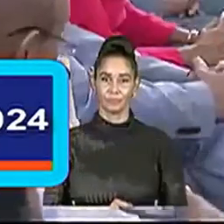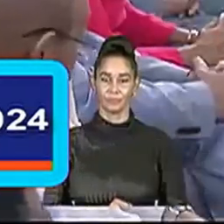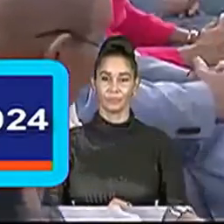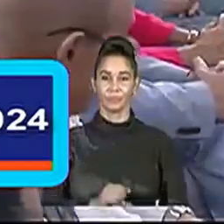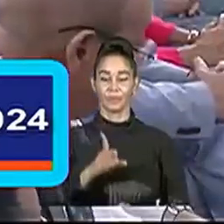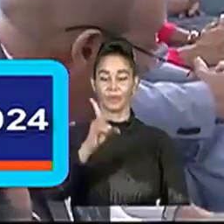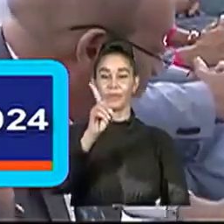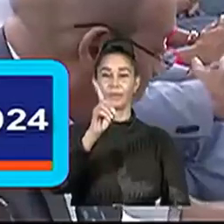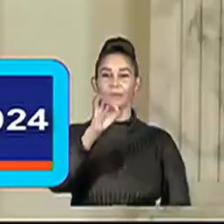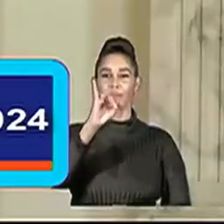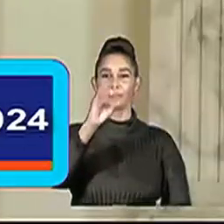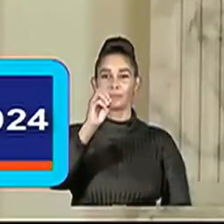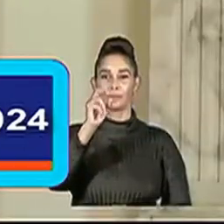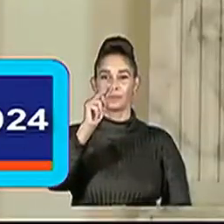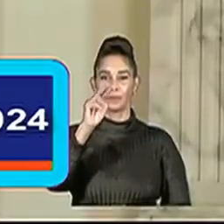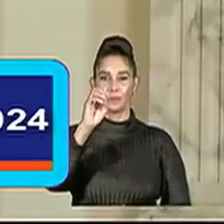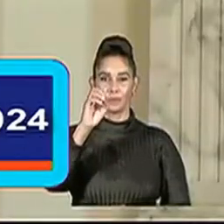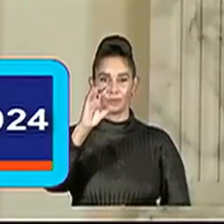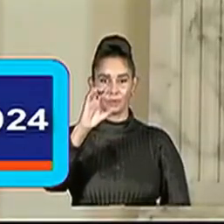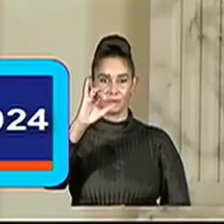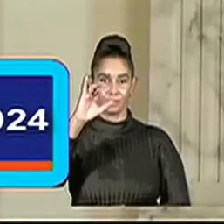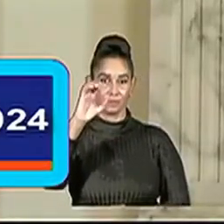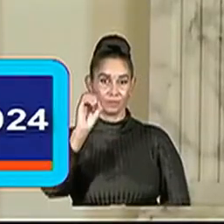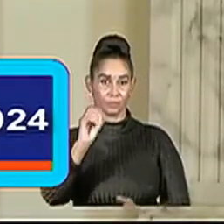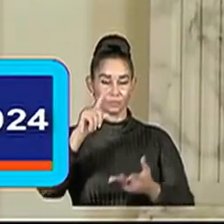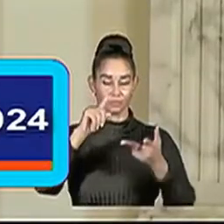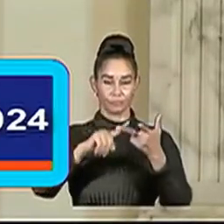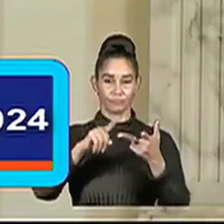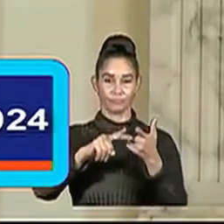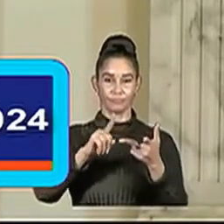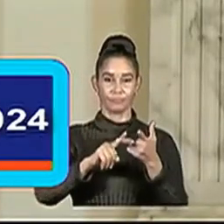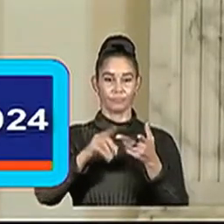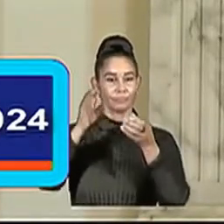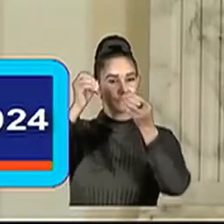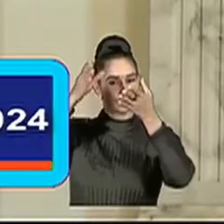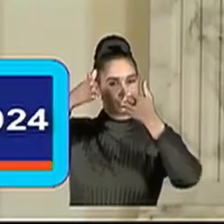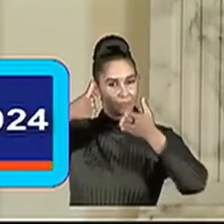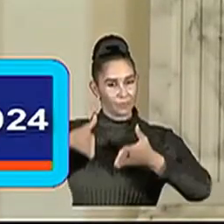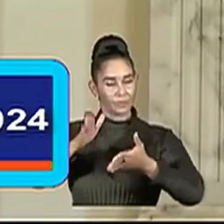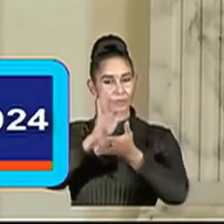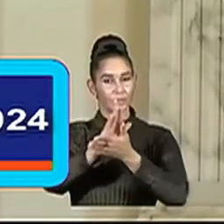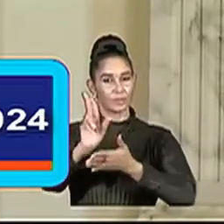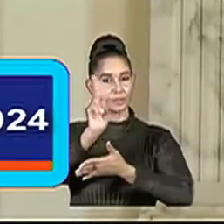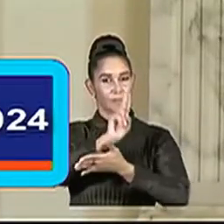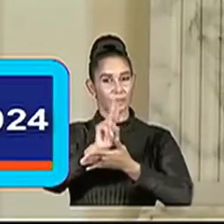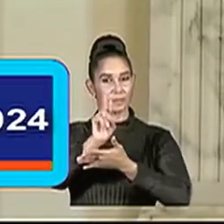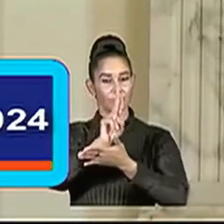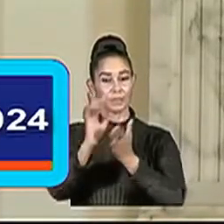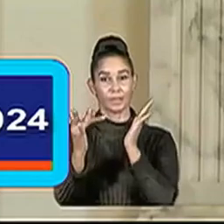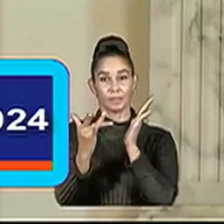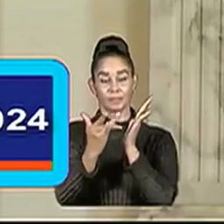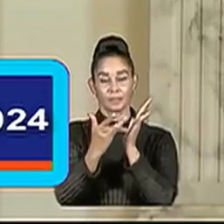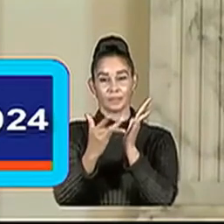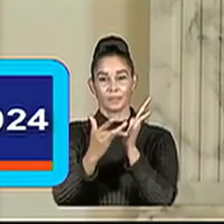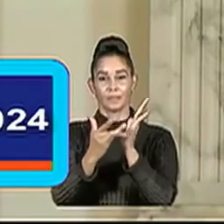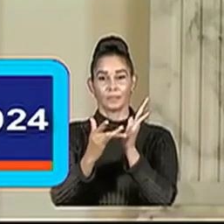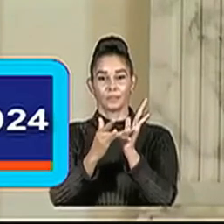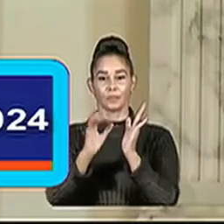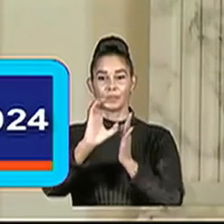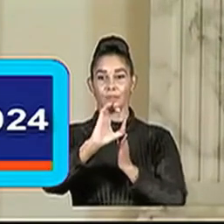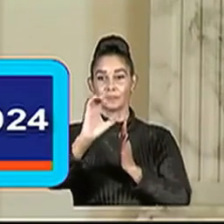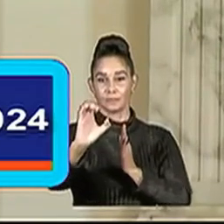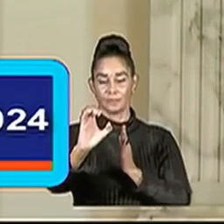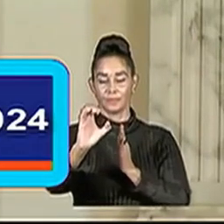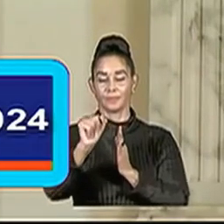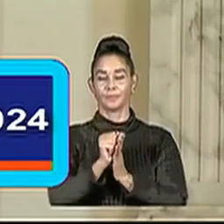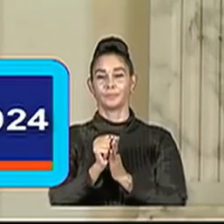Dionisio Ripoll Concepción, profesor de la Universidad Tecnológica del Cibao